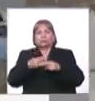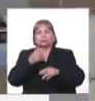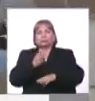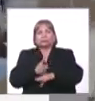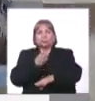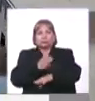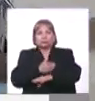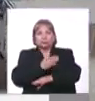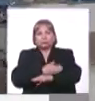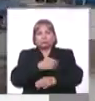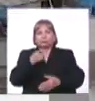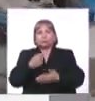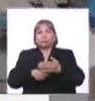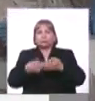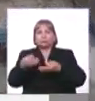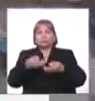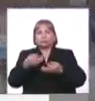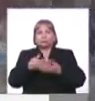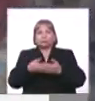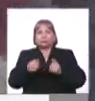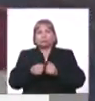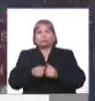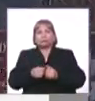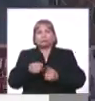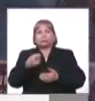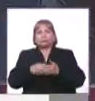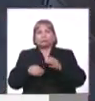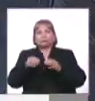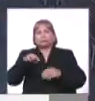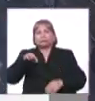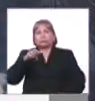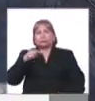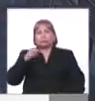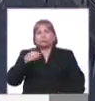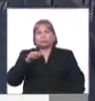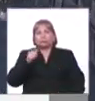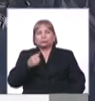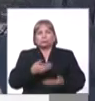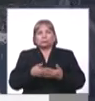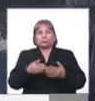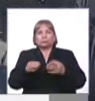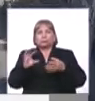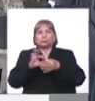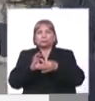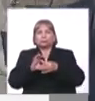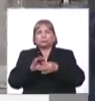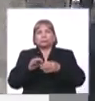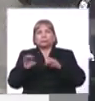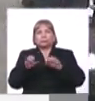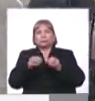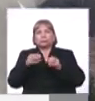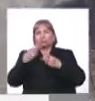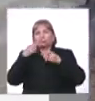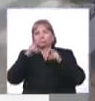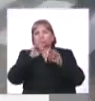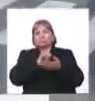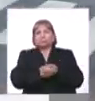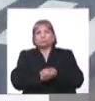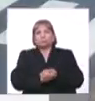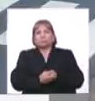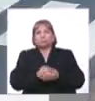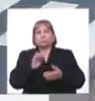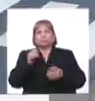Mejoramiento de Vías Ecoturísticas, El Pasto, Las Peñas, dentro del proyecto Anillo Vial Paisajista, así como